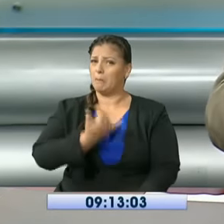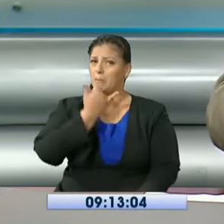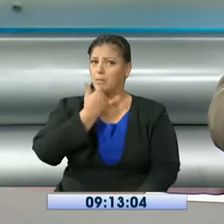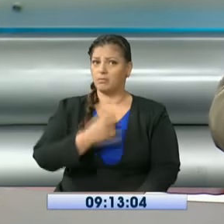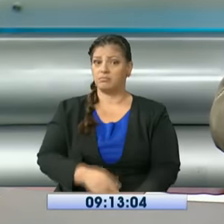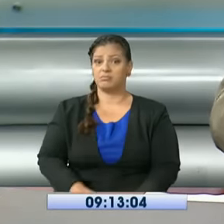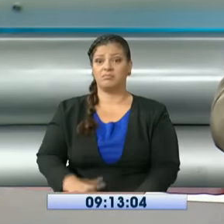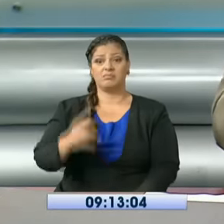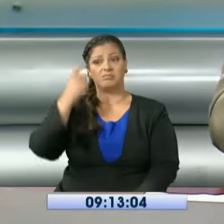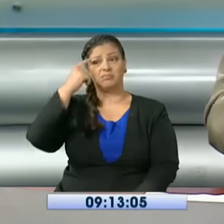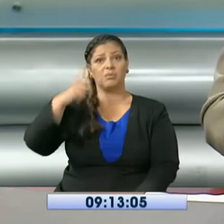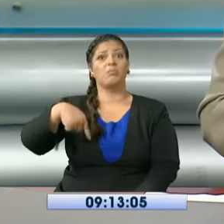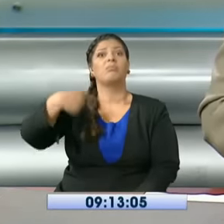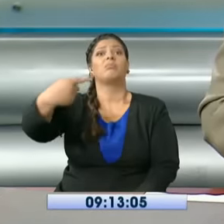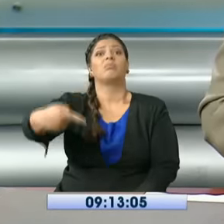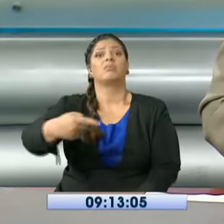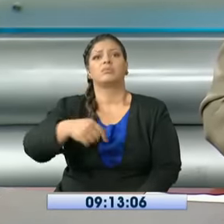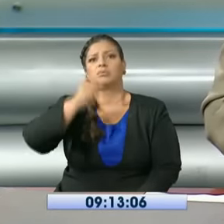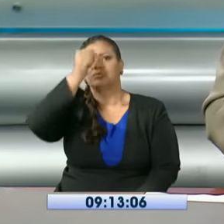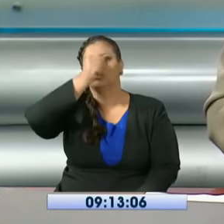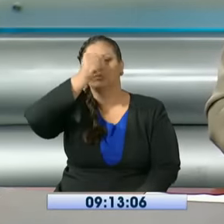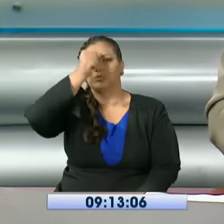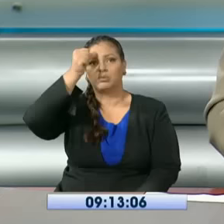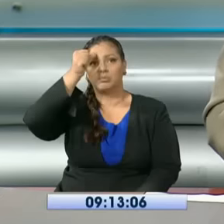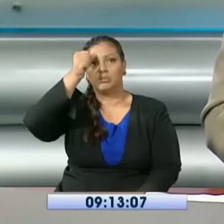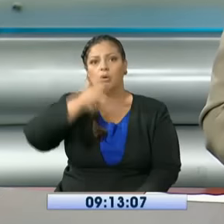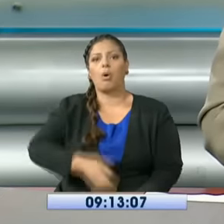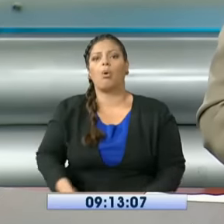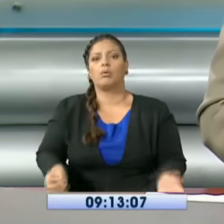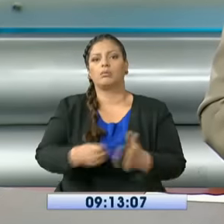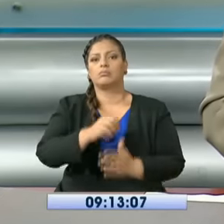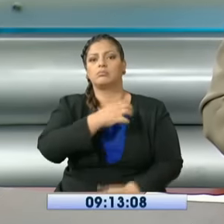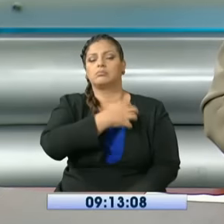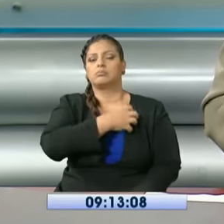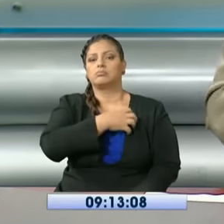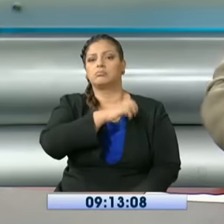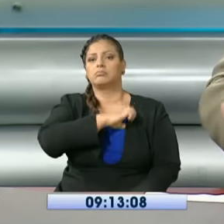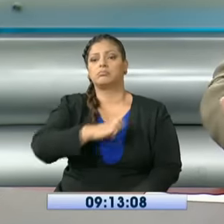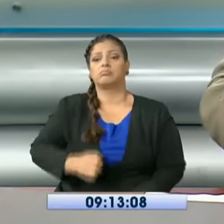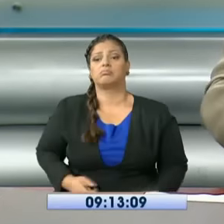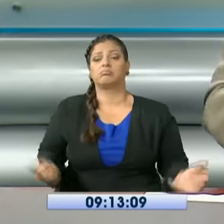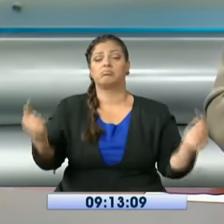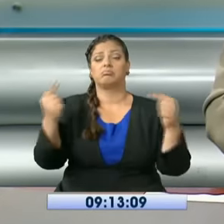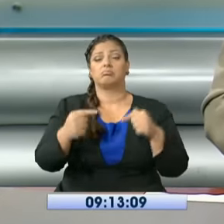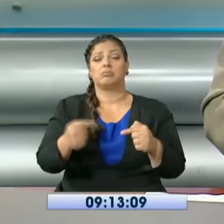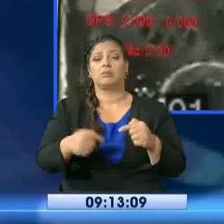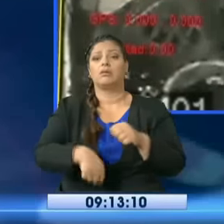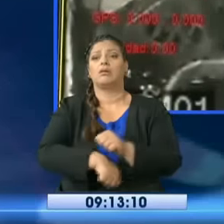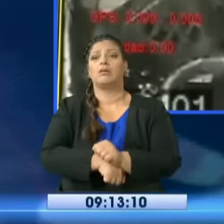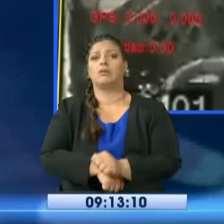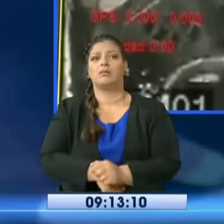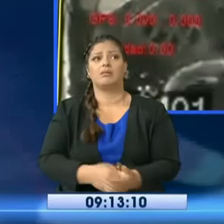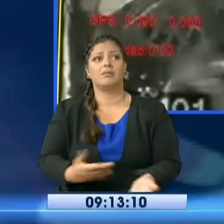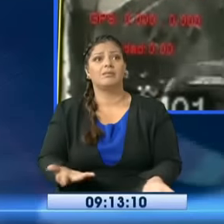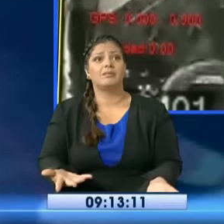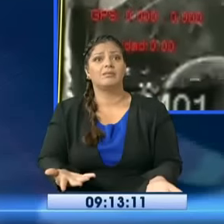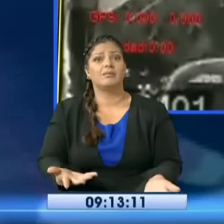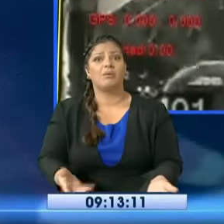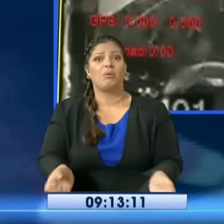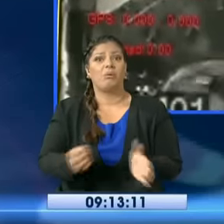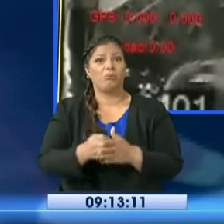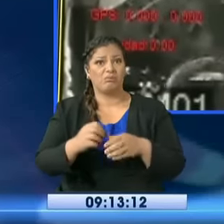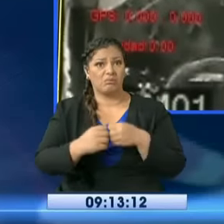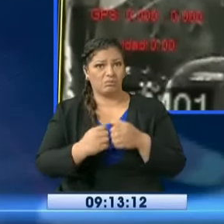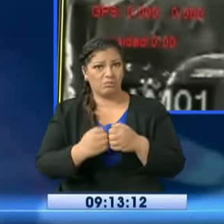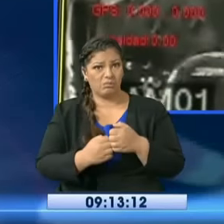vamos a soportar esto? Que las autoridades actúen con severidad. Con severidad. No es mucho pedir. La ley lo determina. Vamos a